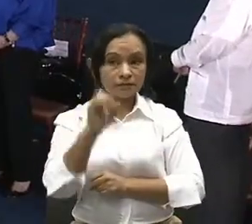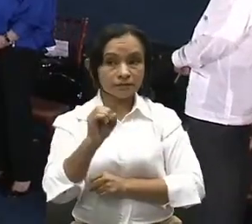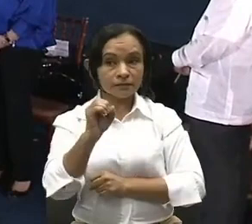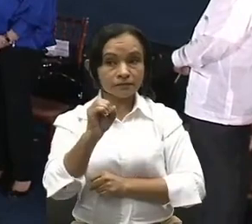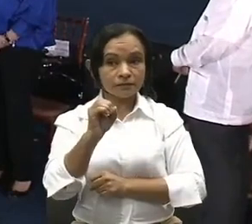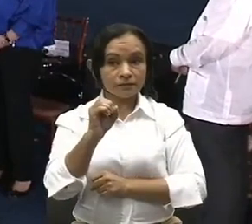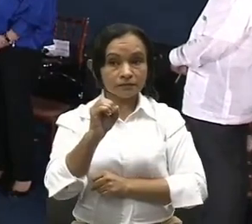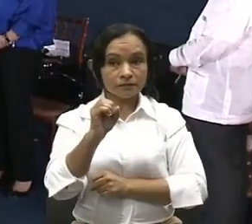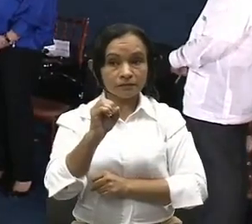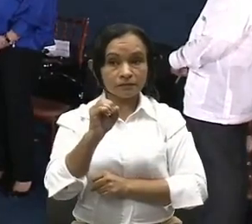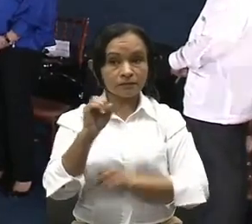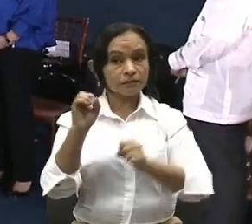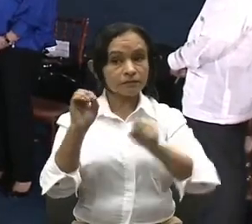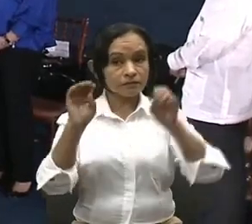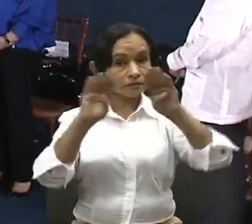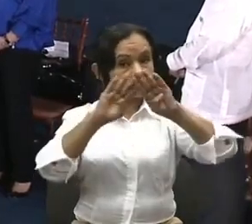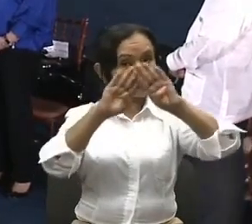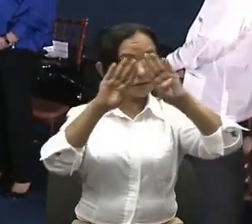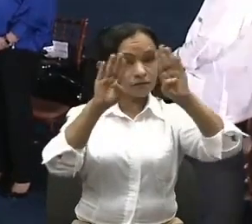Ella era entonces una